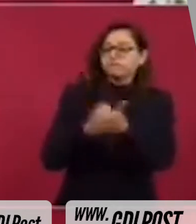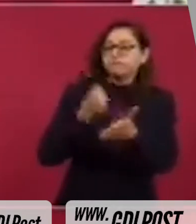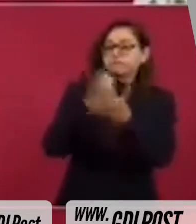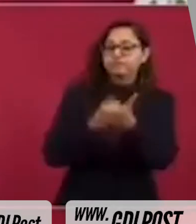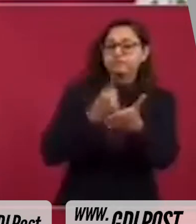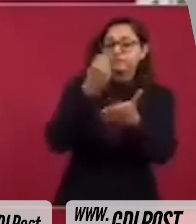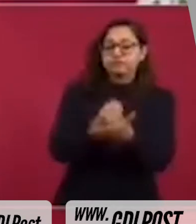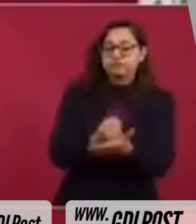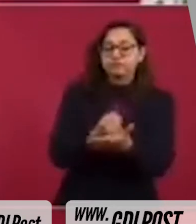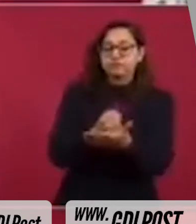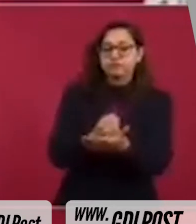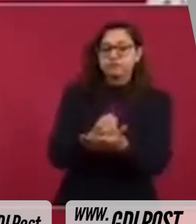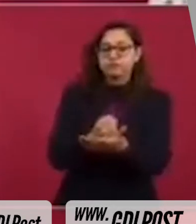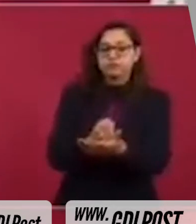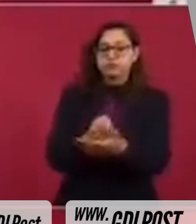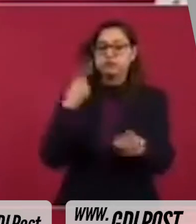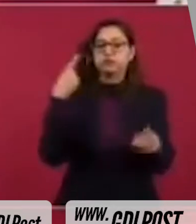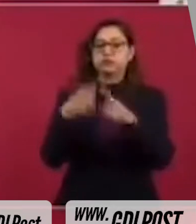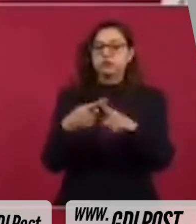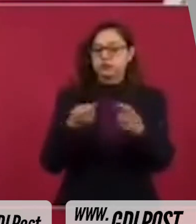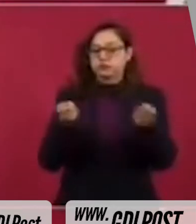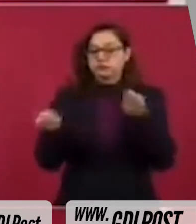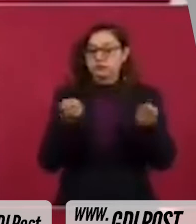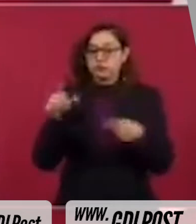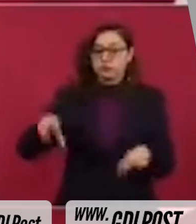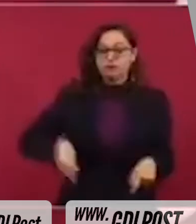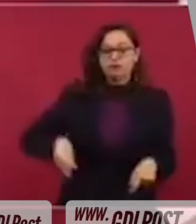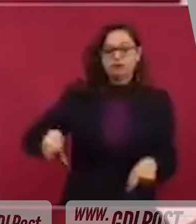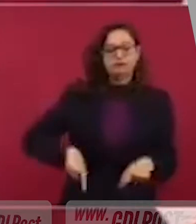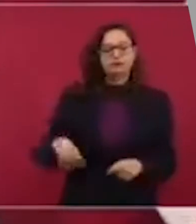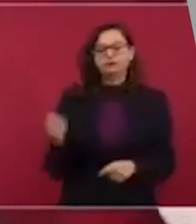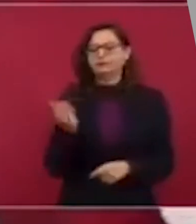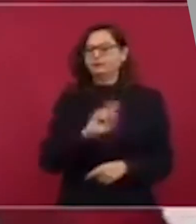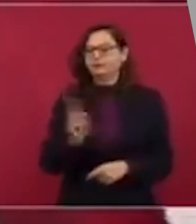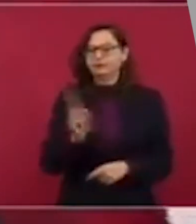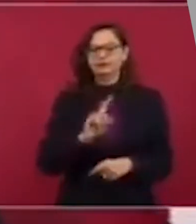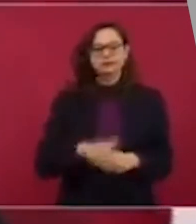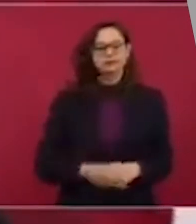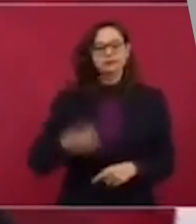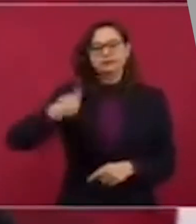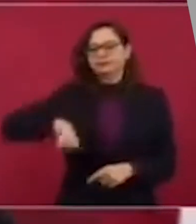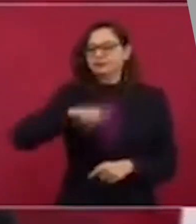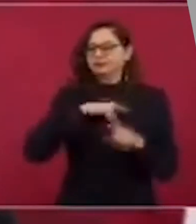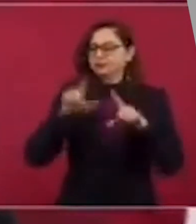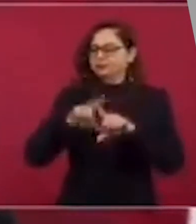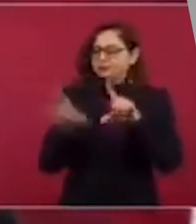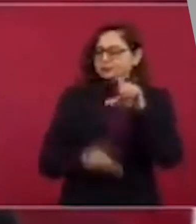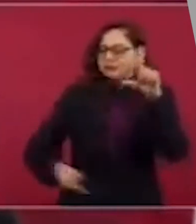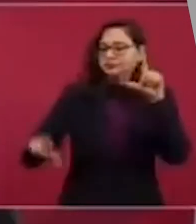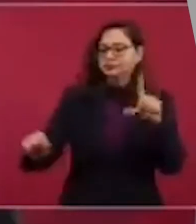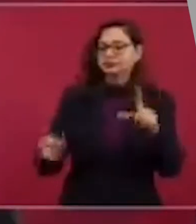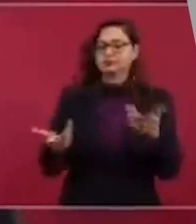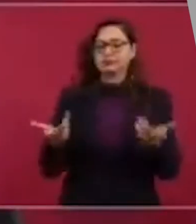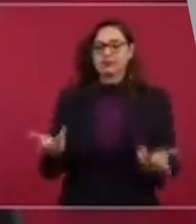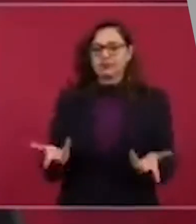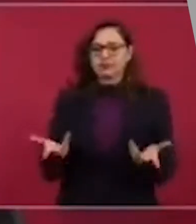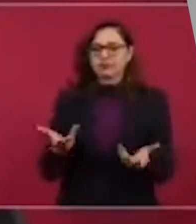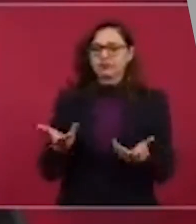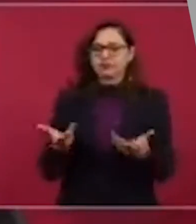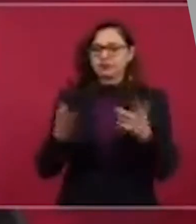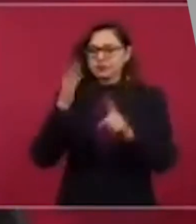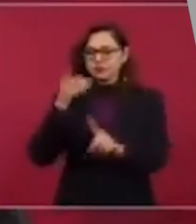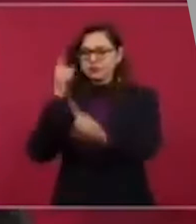es por la nación. Son dos proyectos distintos y contrapuestos de nación. Y